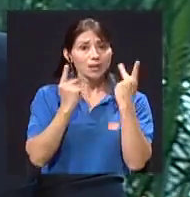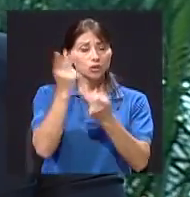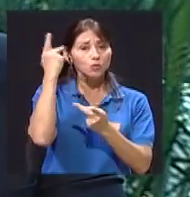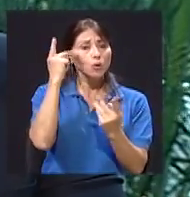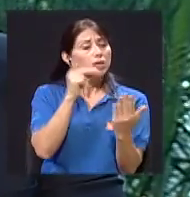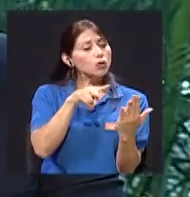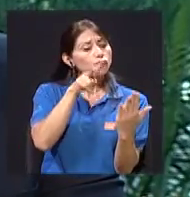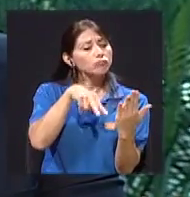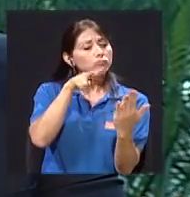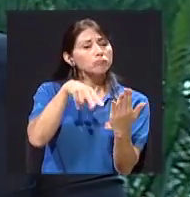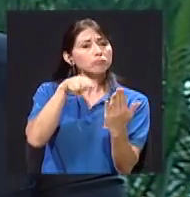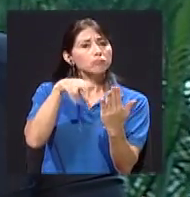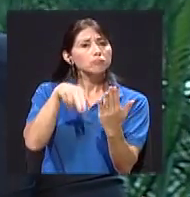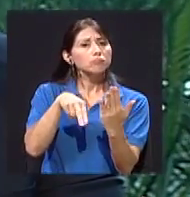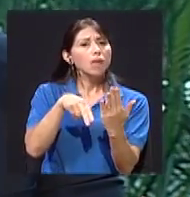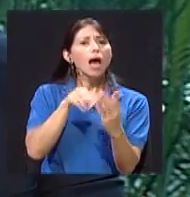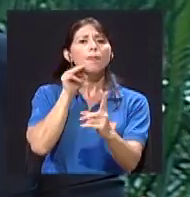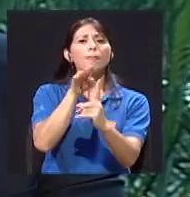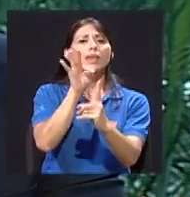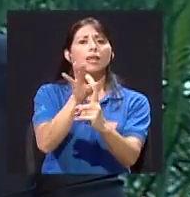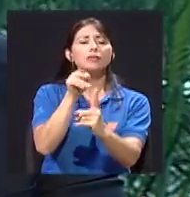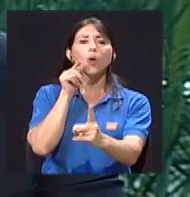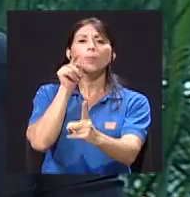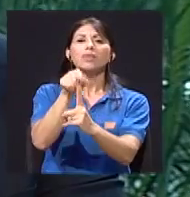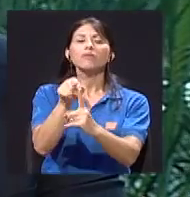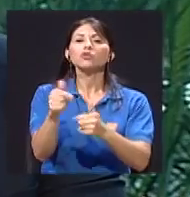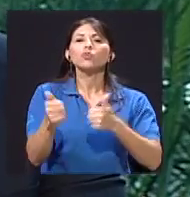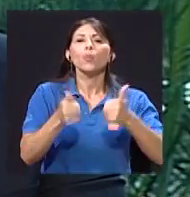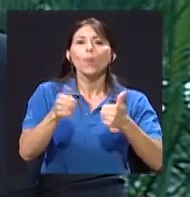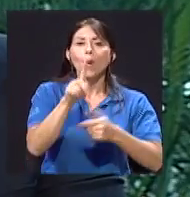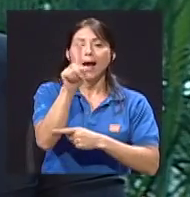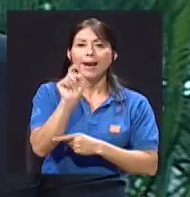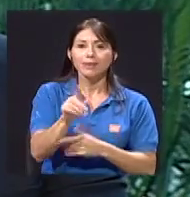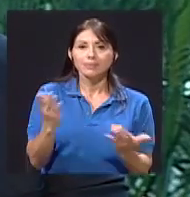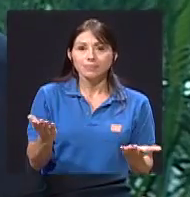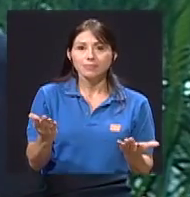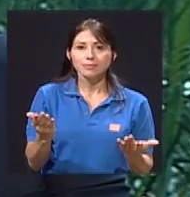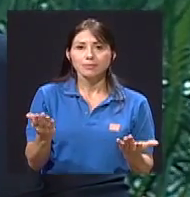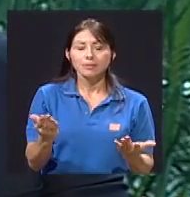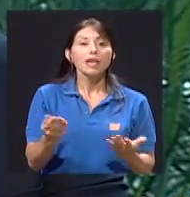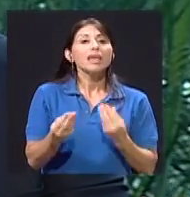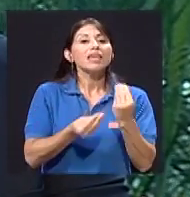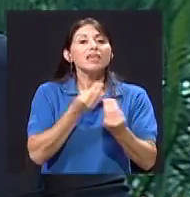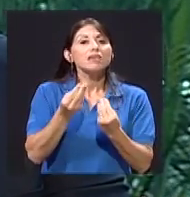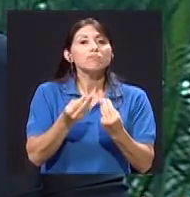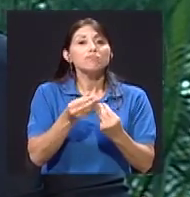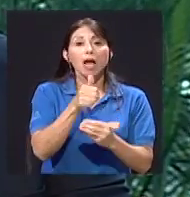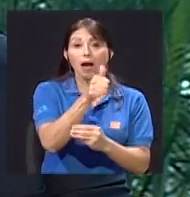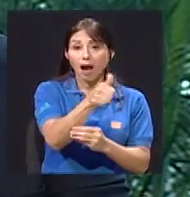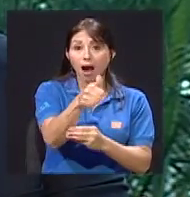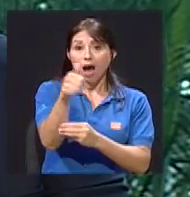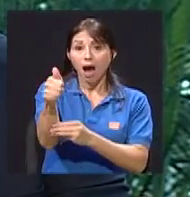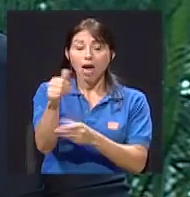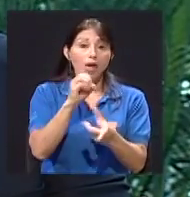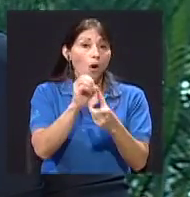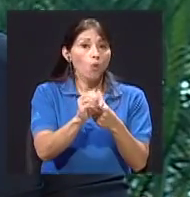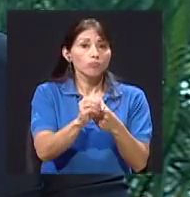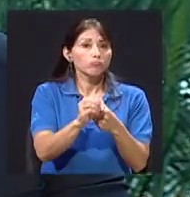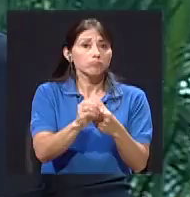son esas metas, cuáles son esos objetivos que han sido trazados y de qué manera cada individuo, cada actor